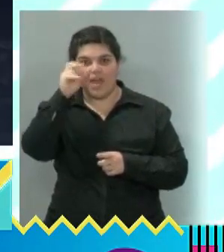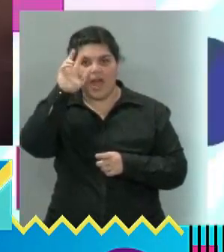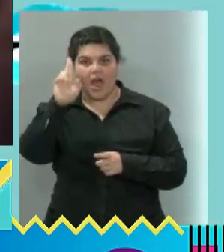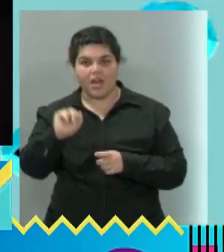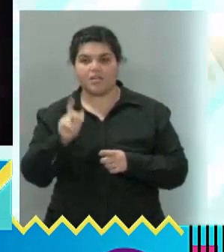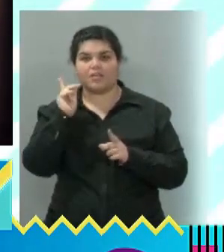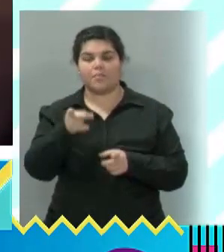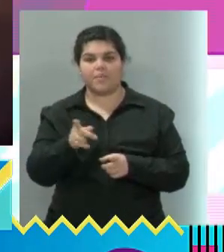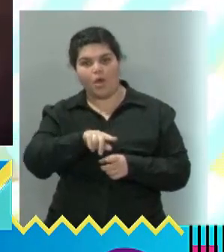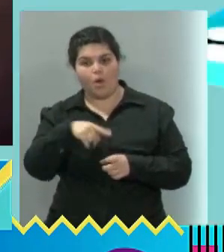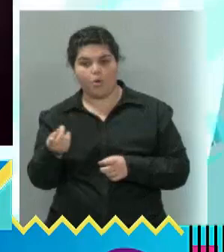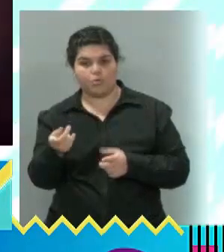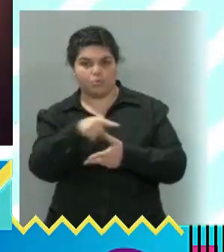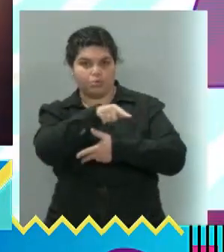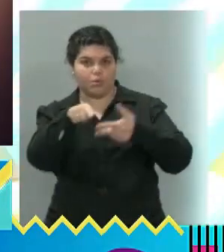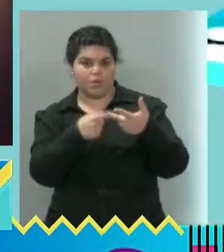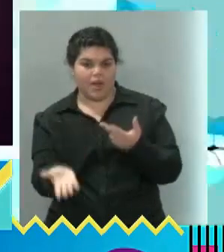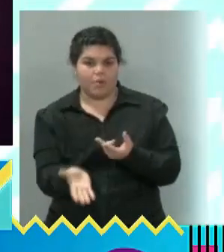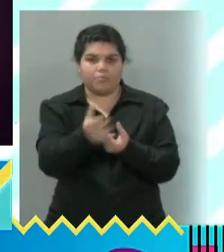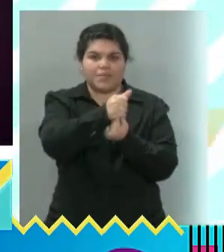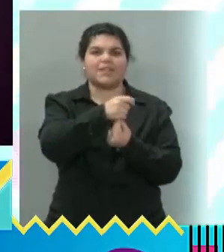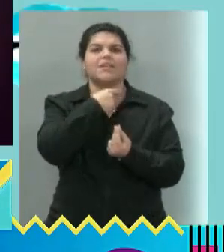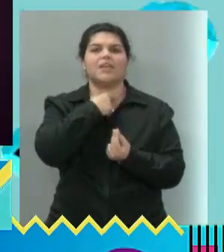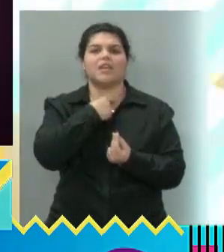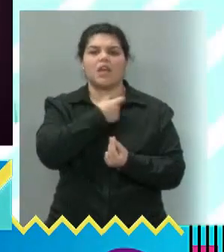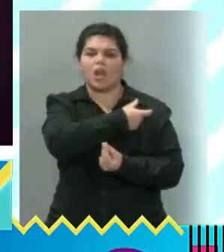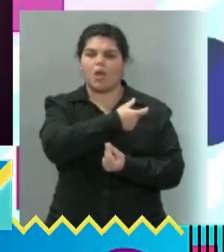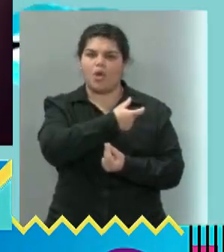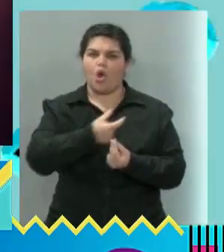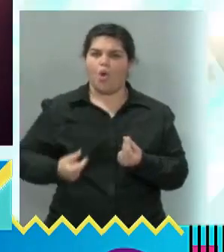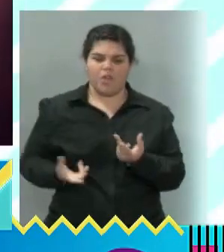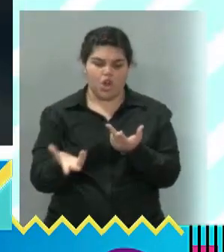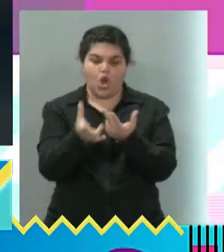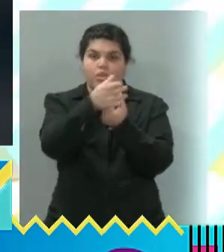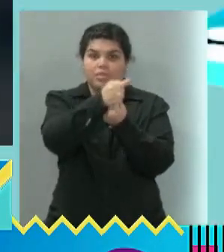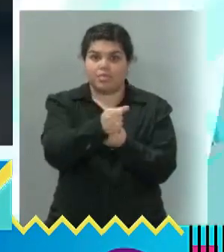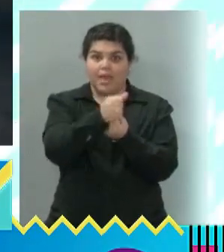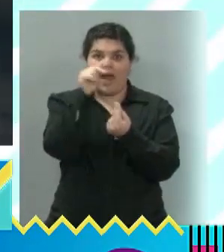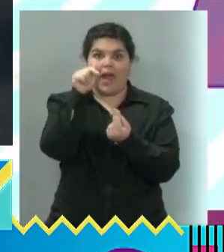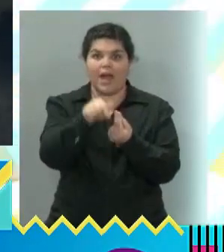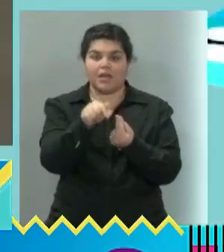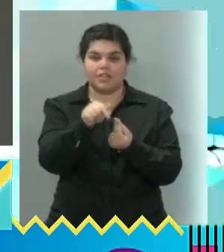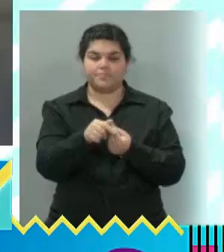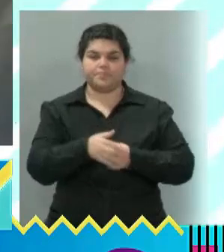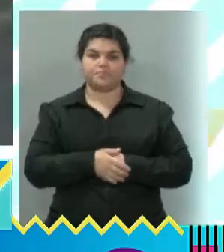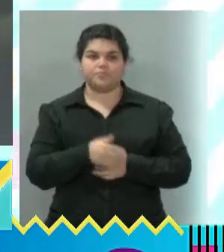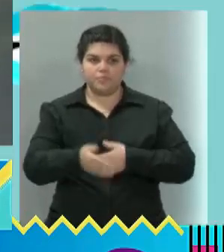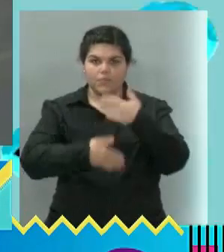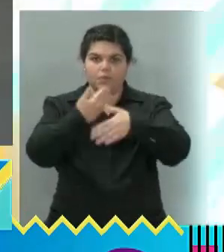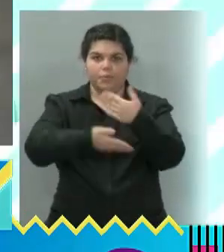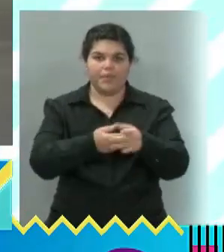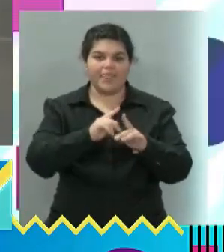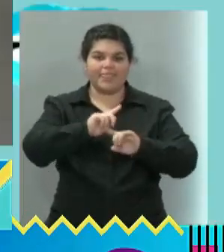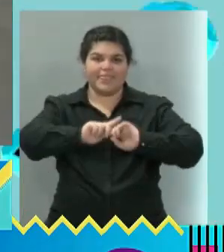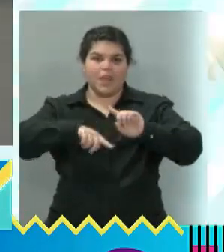lo que va a continuar en estos intentos de organización institucional, claro, que va a seguir a la Junta